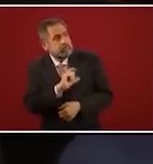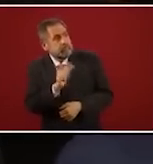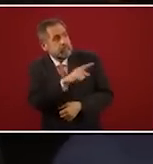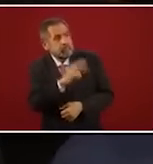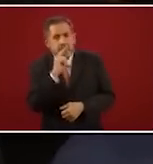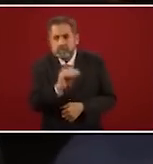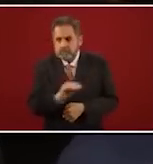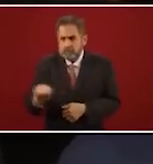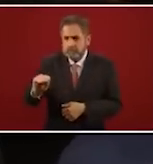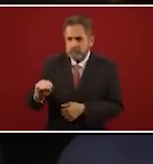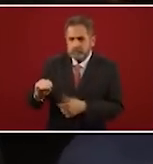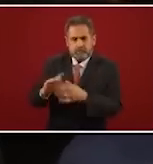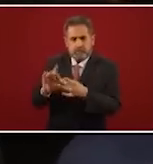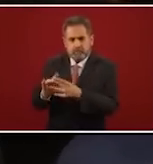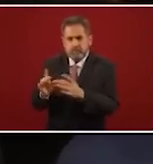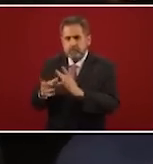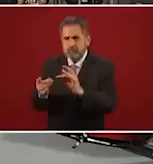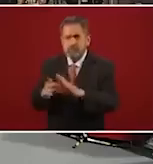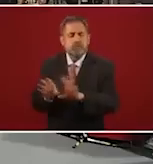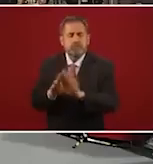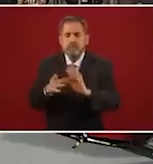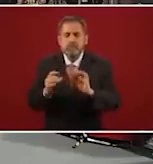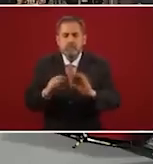situación jurídica que se está viviendo.